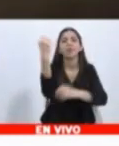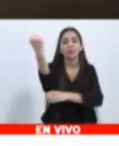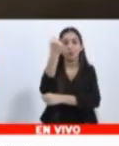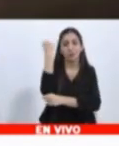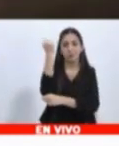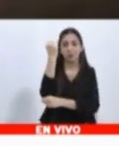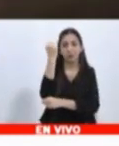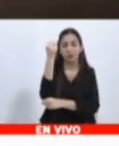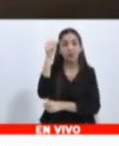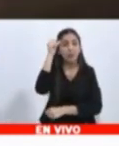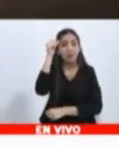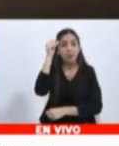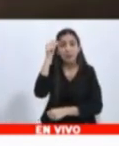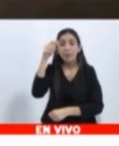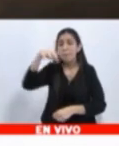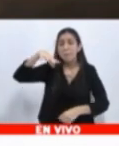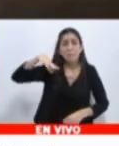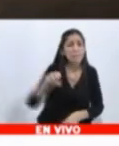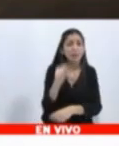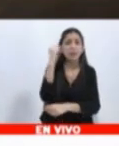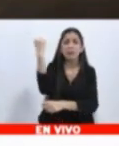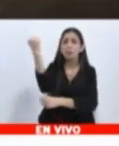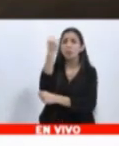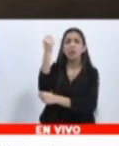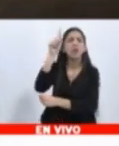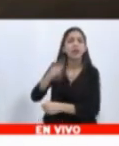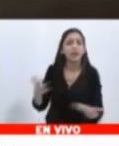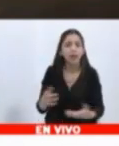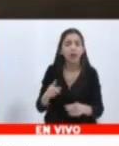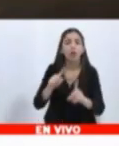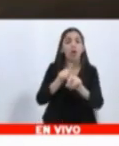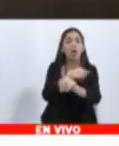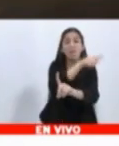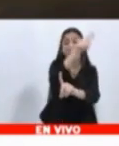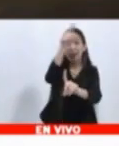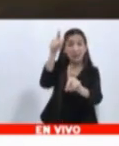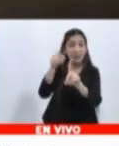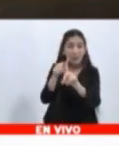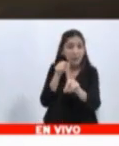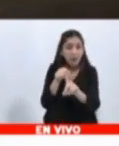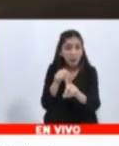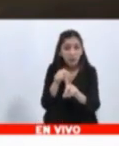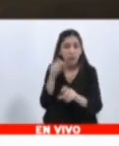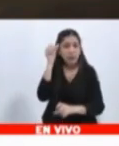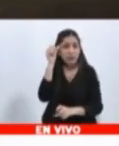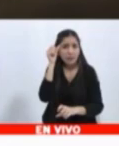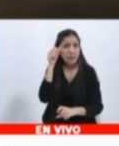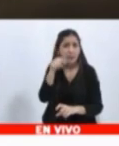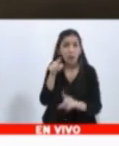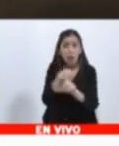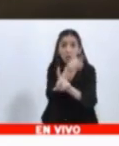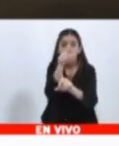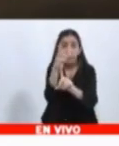camino de valores. Que nada sea más importante, porque ningún objetivo